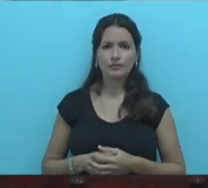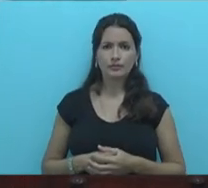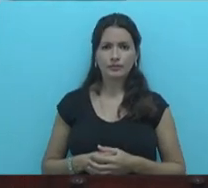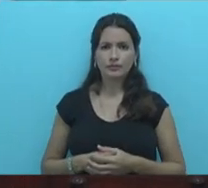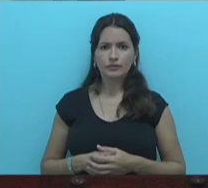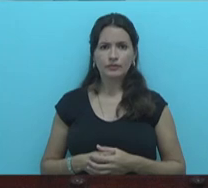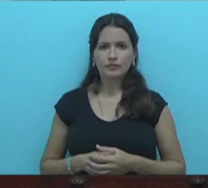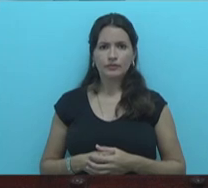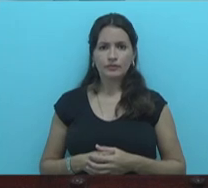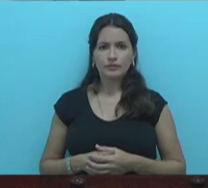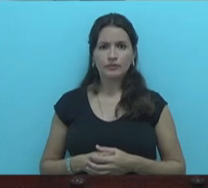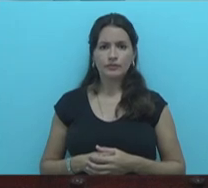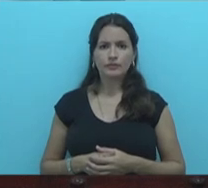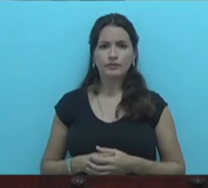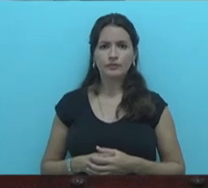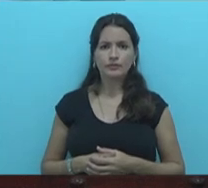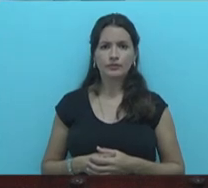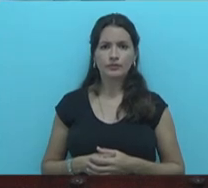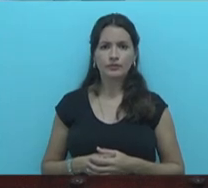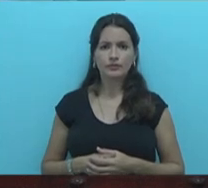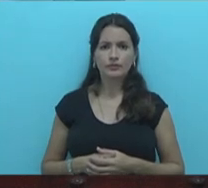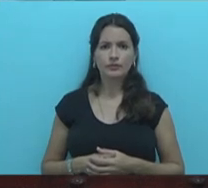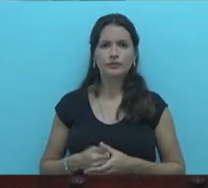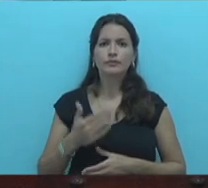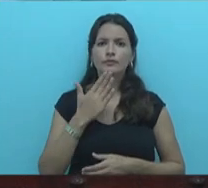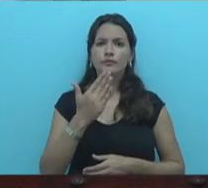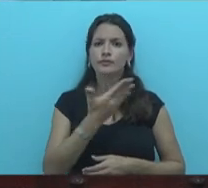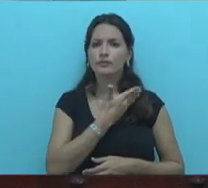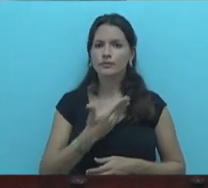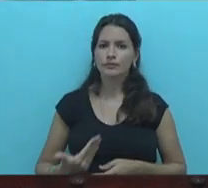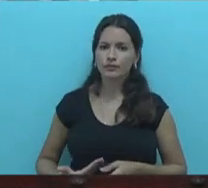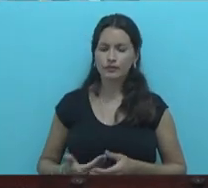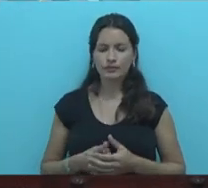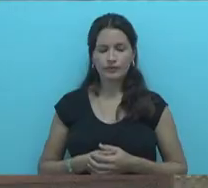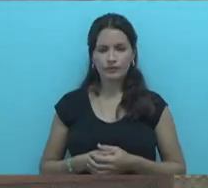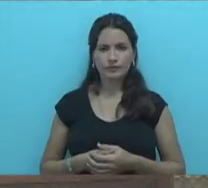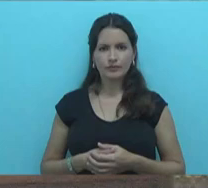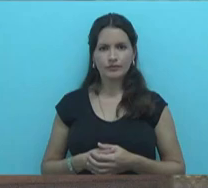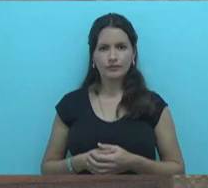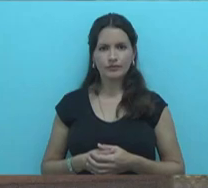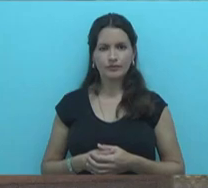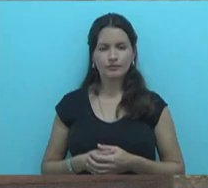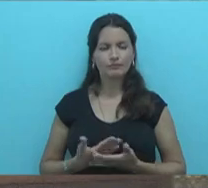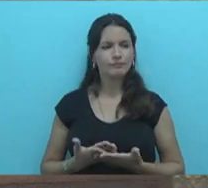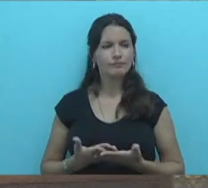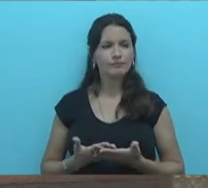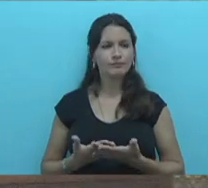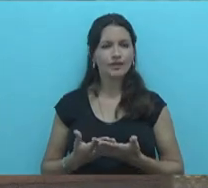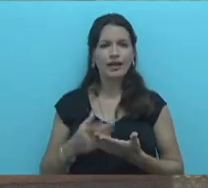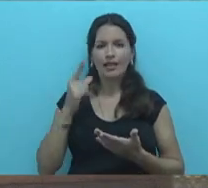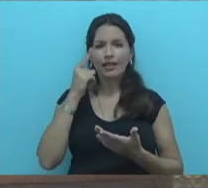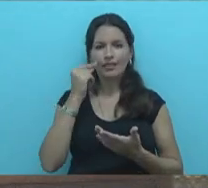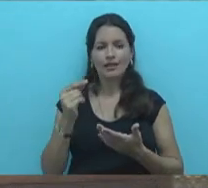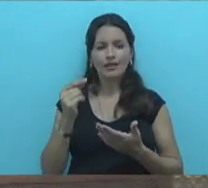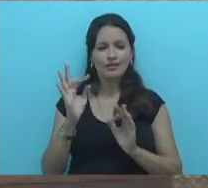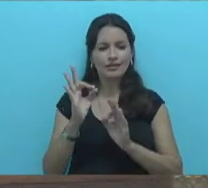palabra. Gracias, señor presidente. Como siempre decimos, cuando aparecen las fechas, la